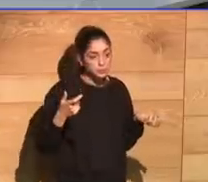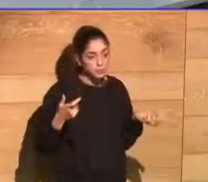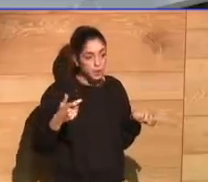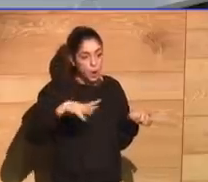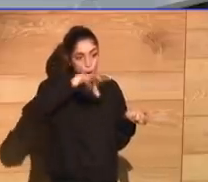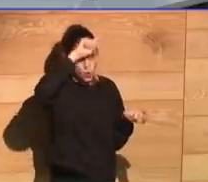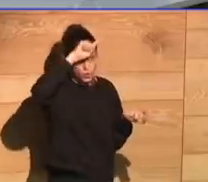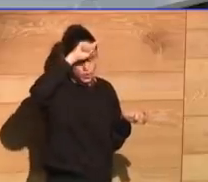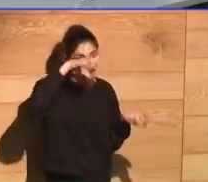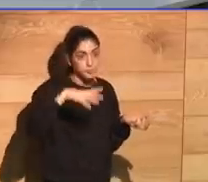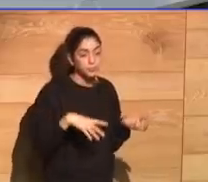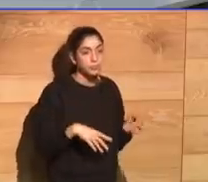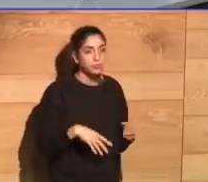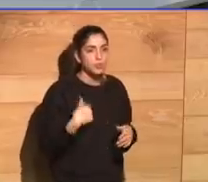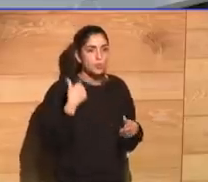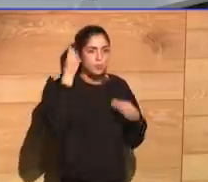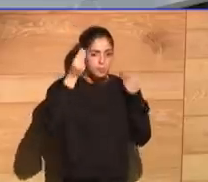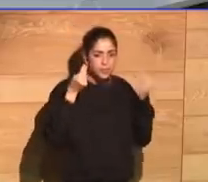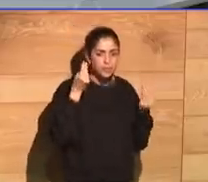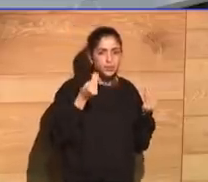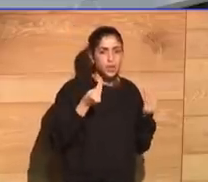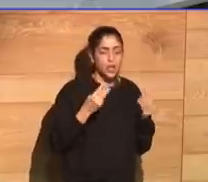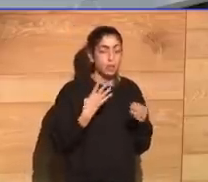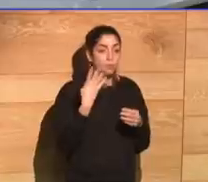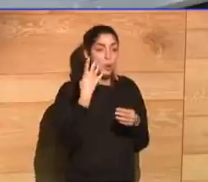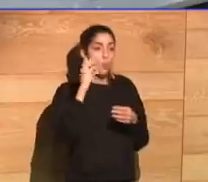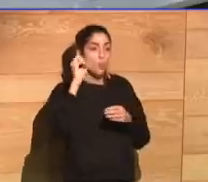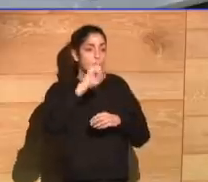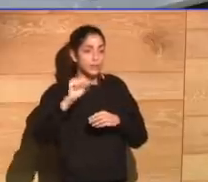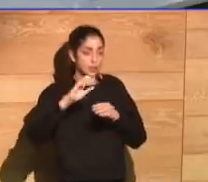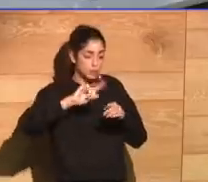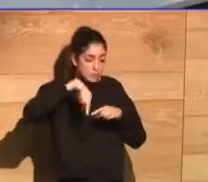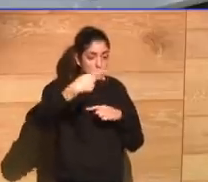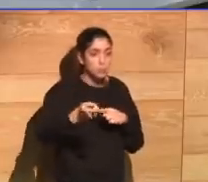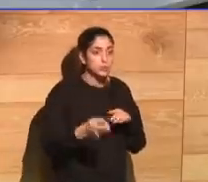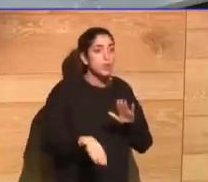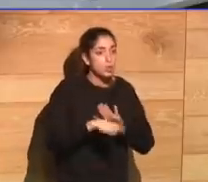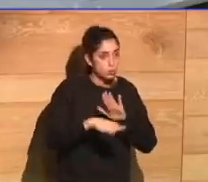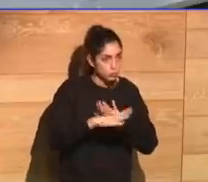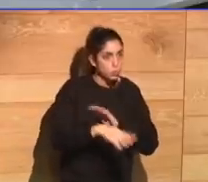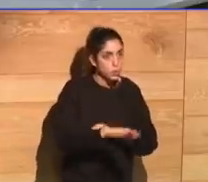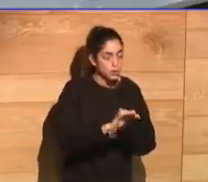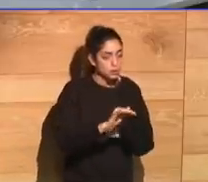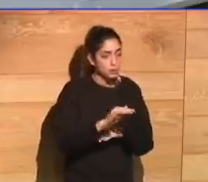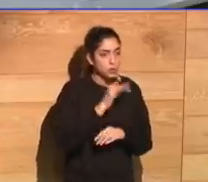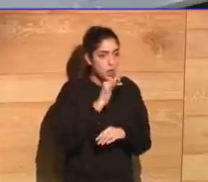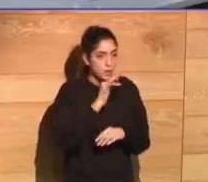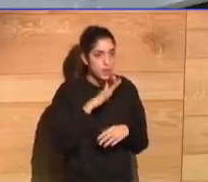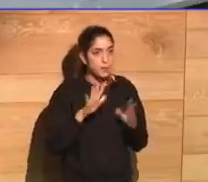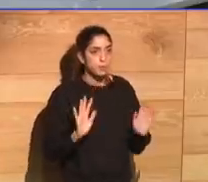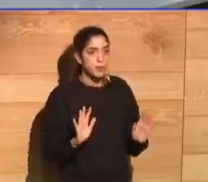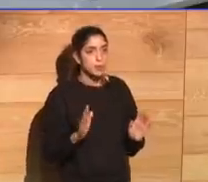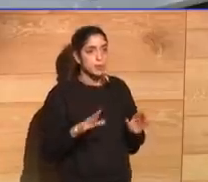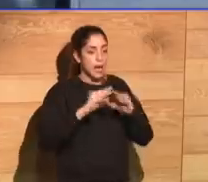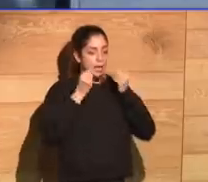¿eh? Que cuando arriesgas en un momento dado hay cosas que sobreviven 40 años después y cosas que no, y eso, hay que arriesgar y luego ya la historia